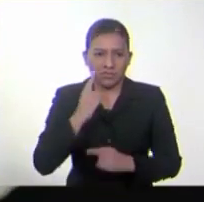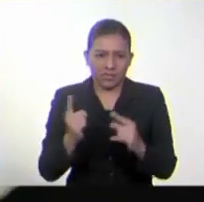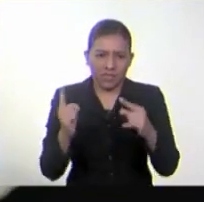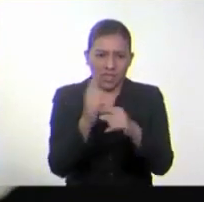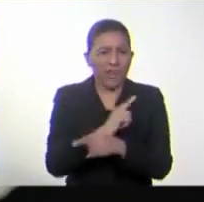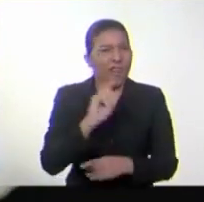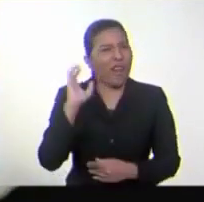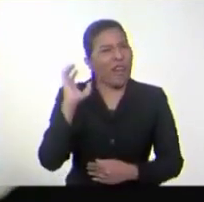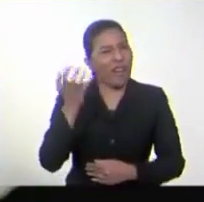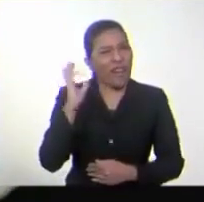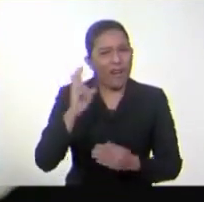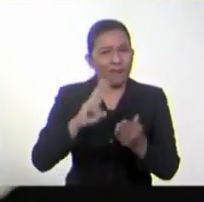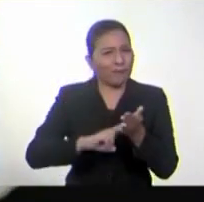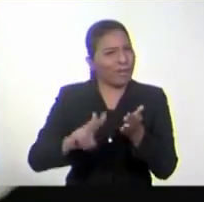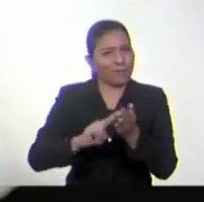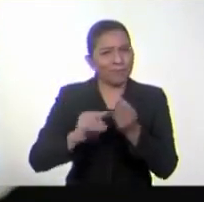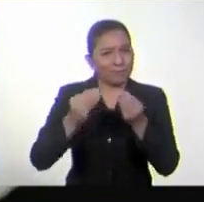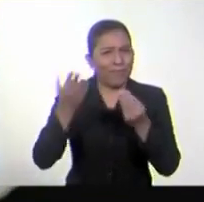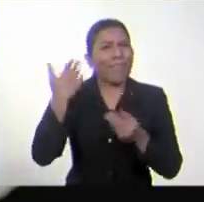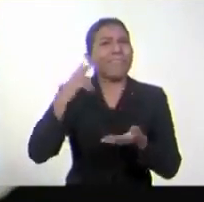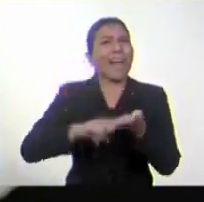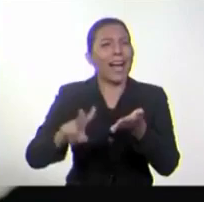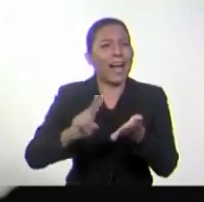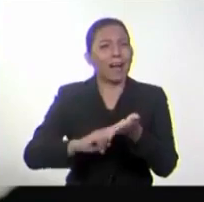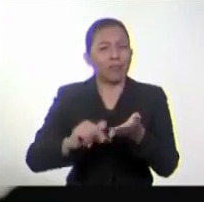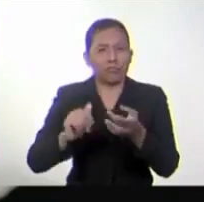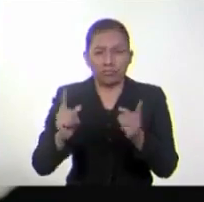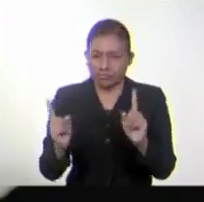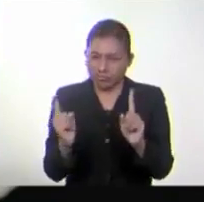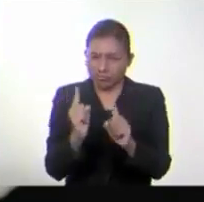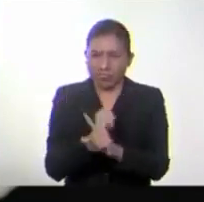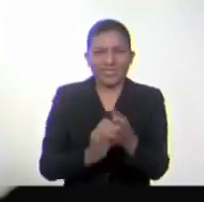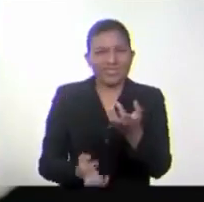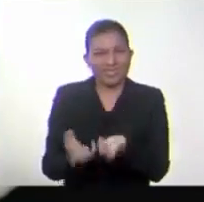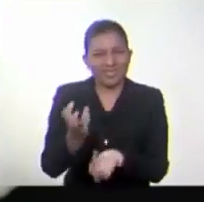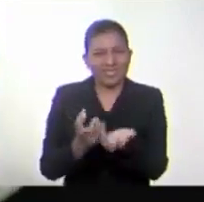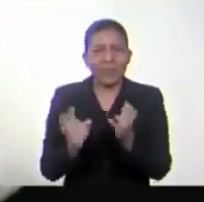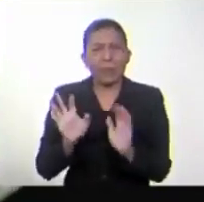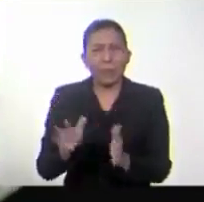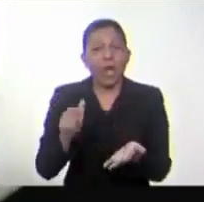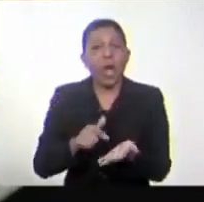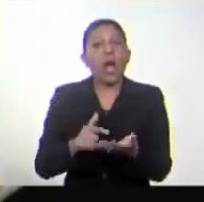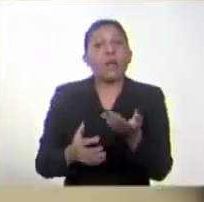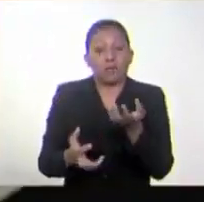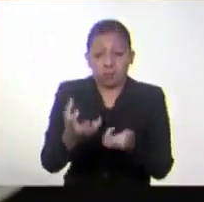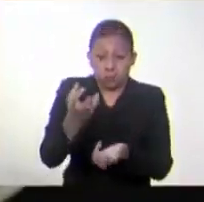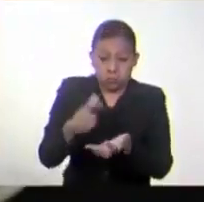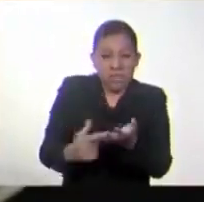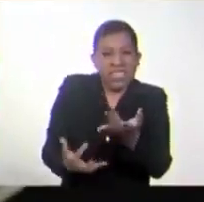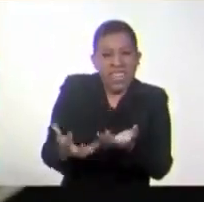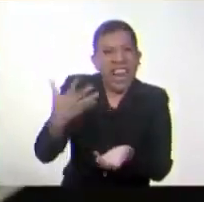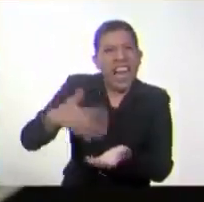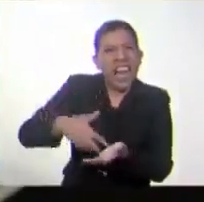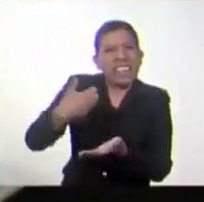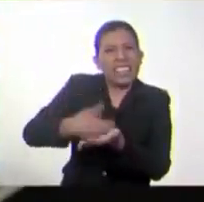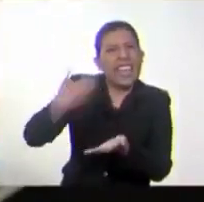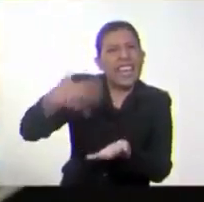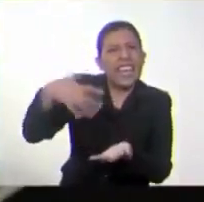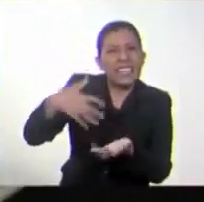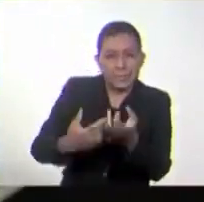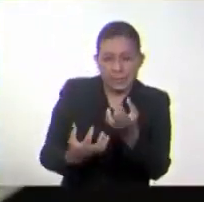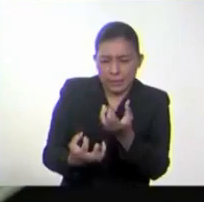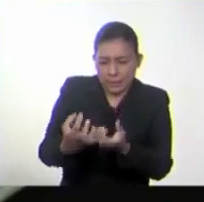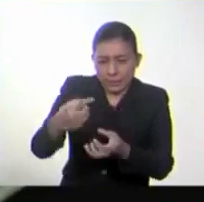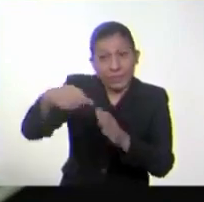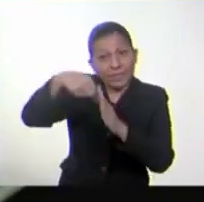del color verde en los vegetales, cuando se cuecen, se debe a que el calor facilita que el átomo de magnesio central de